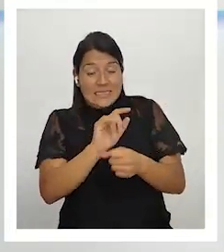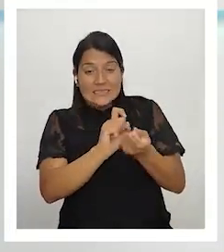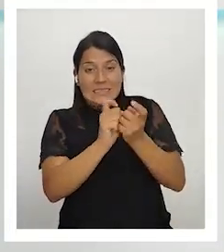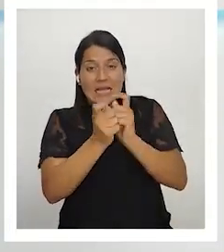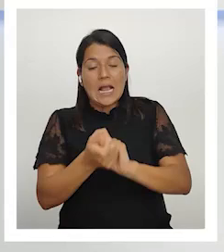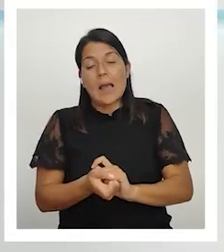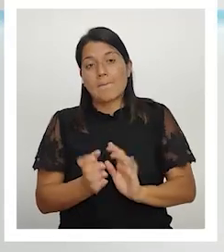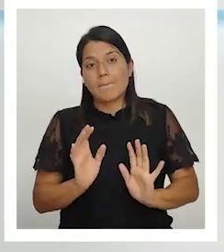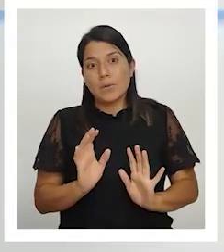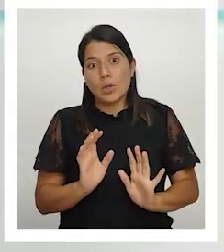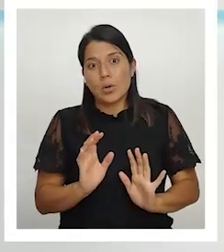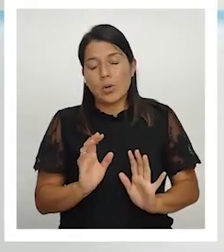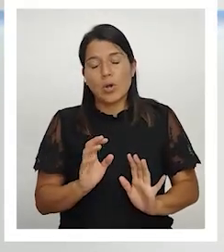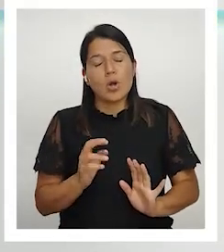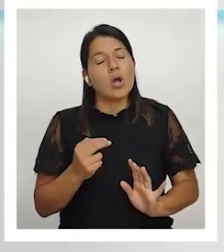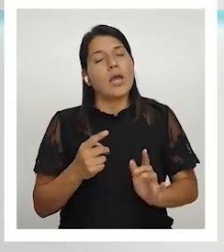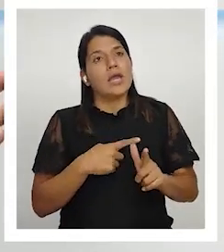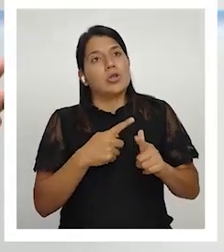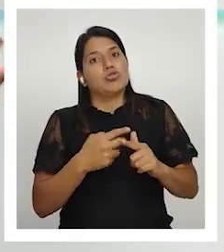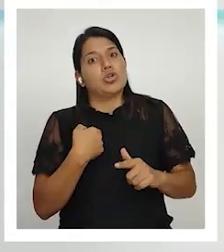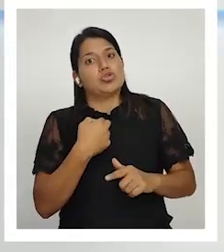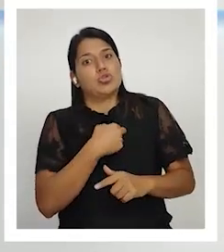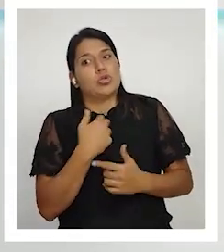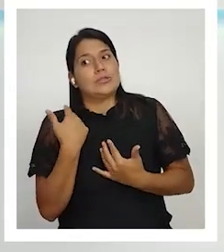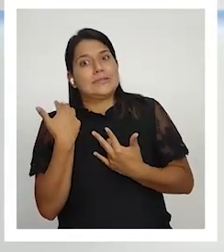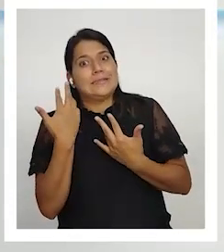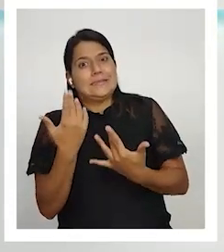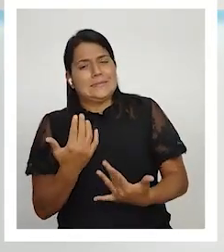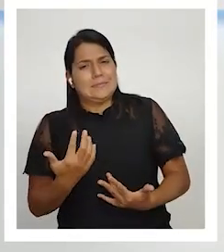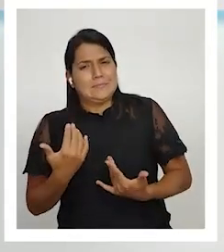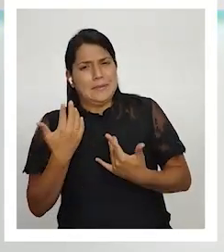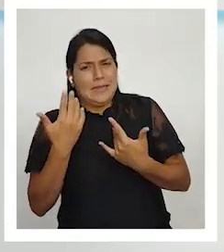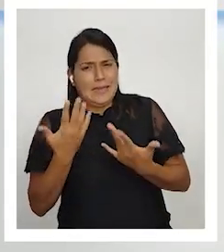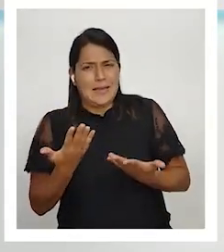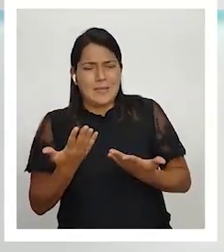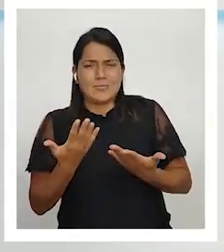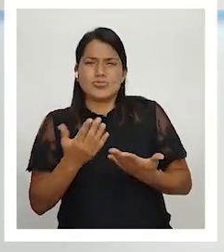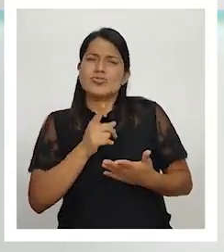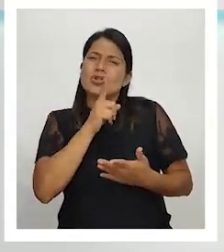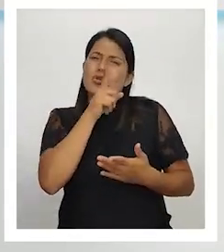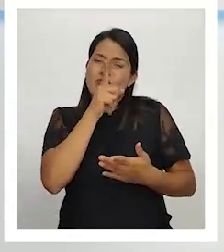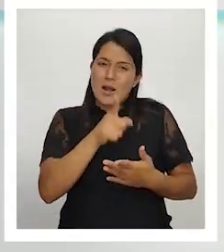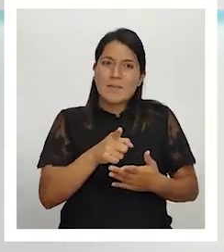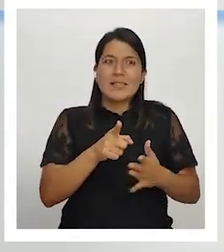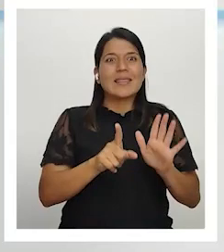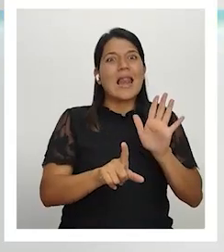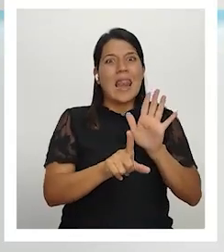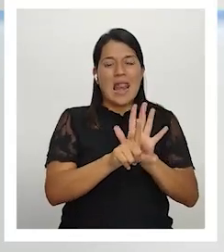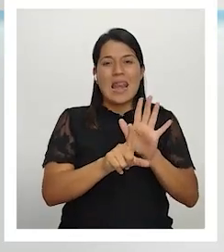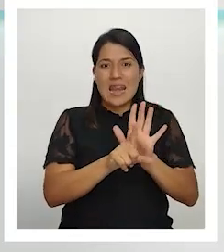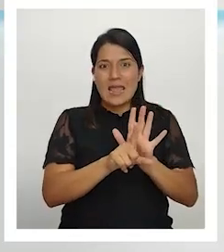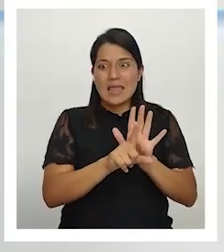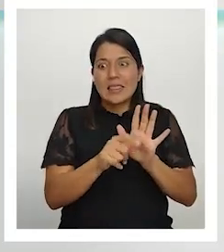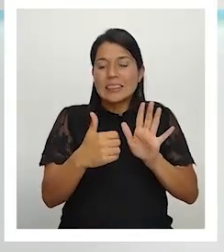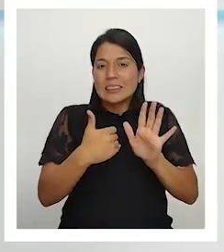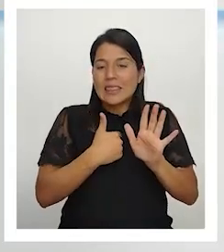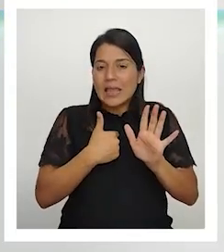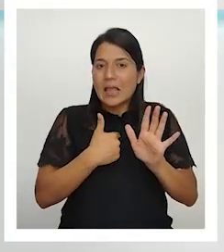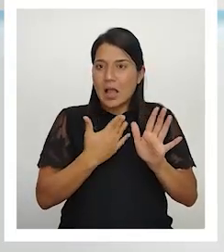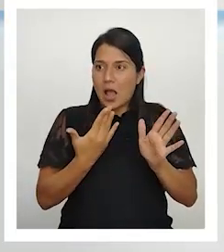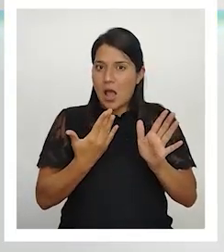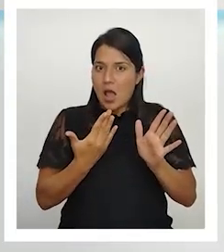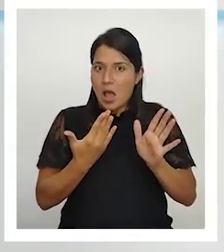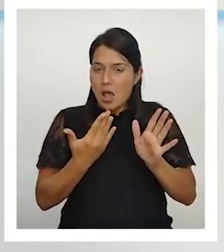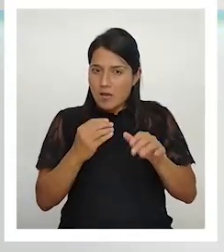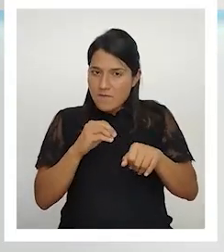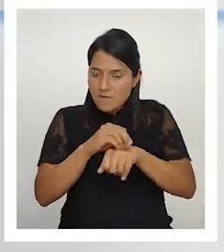tenga una mayor implicación en la ley correspondiente. Claro, alguien podría decir que en la ley